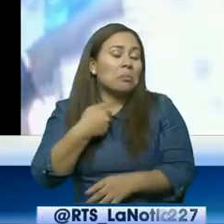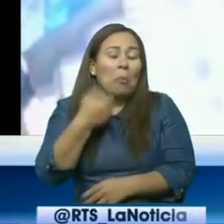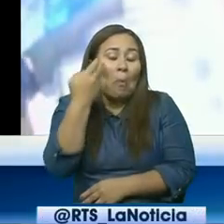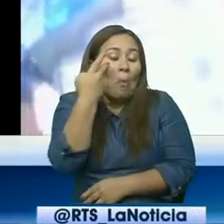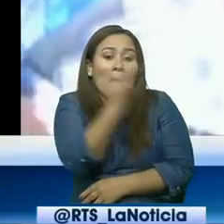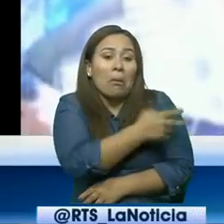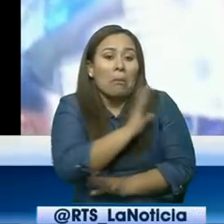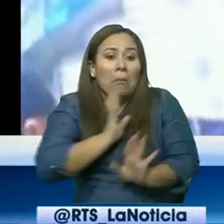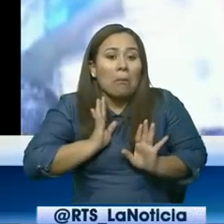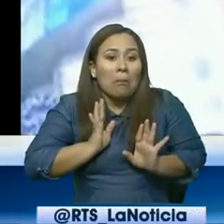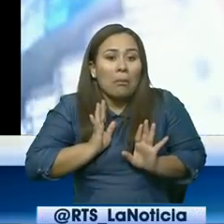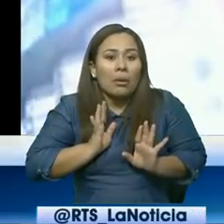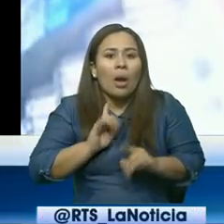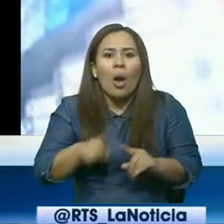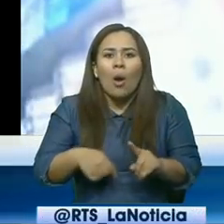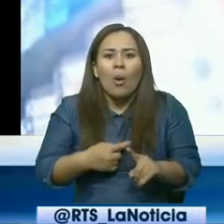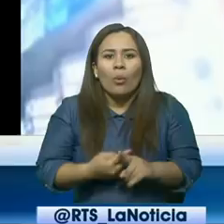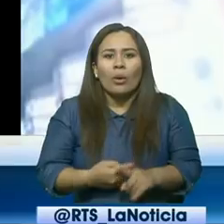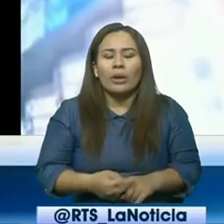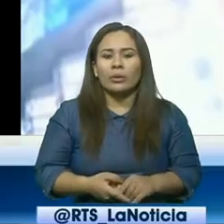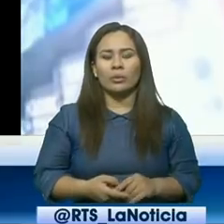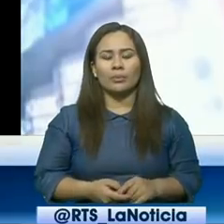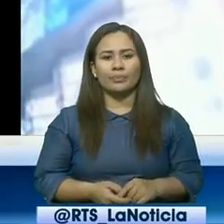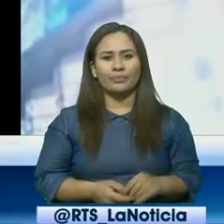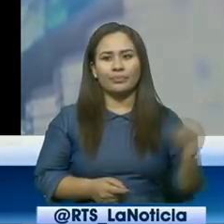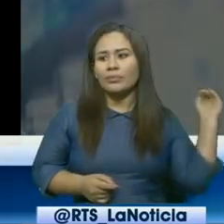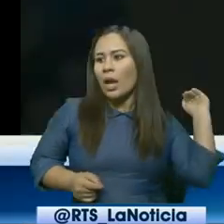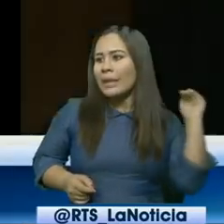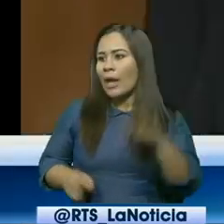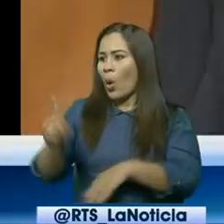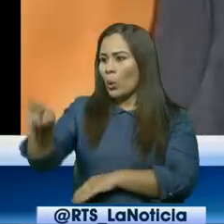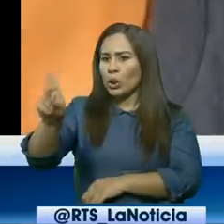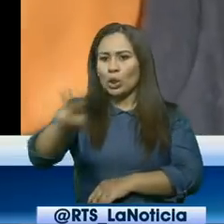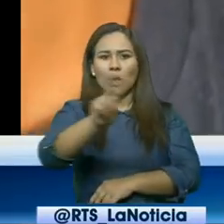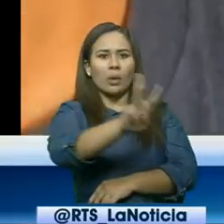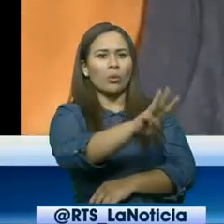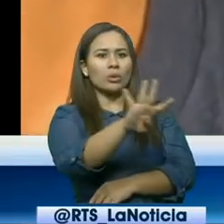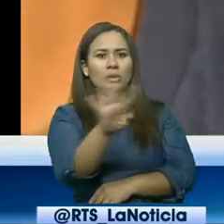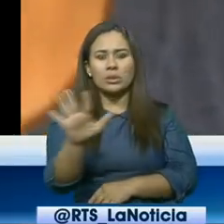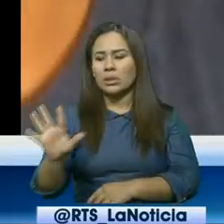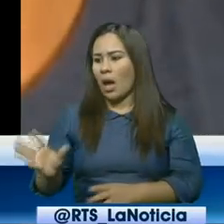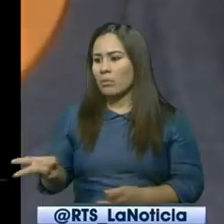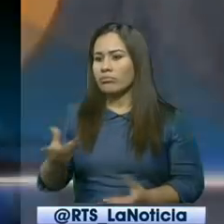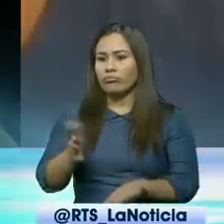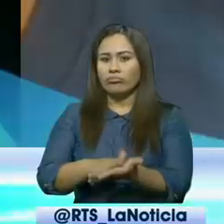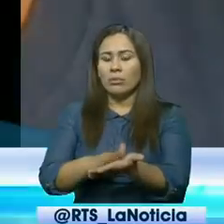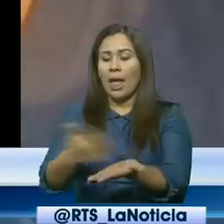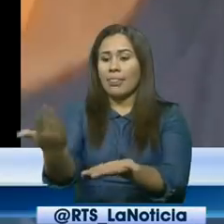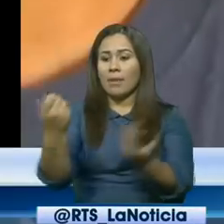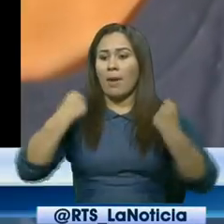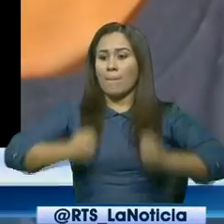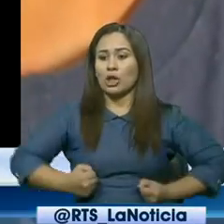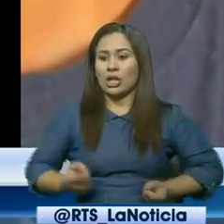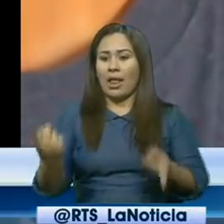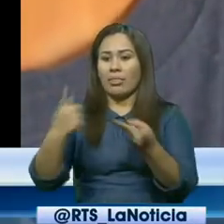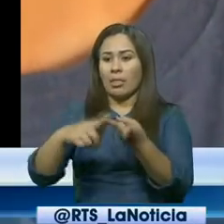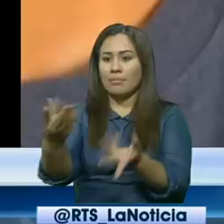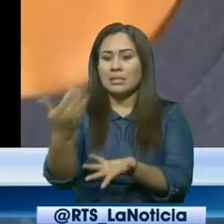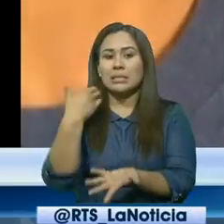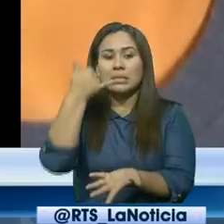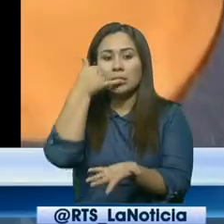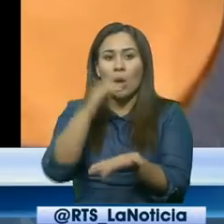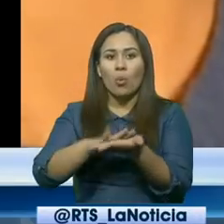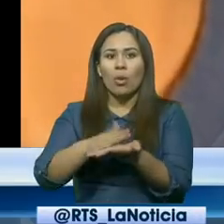y cuando comenzó a contarles entró hoy dijo uno dos tres cuatro cinco seis y nos dijo la mochila y los celulares yo intentaba